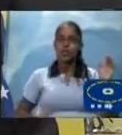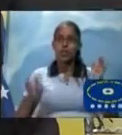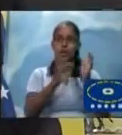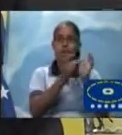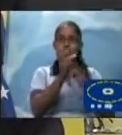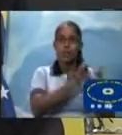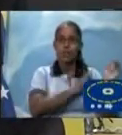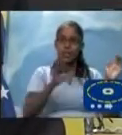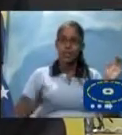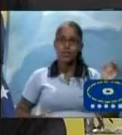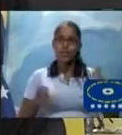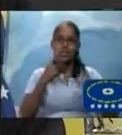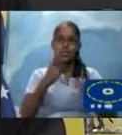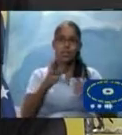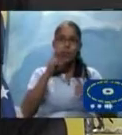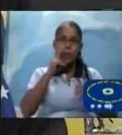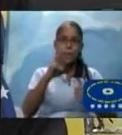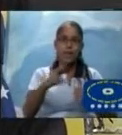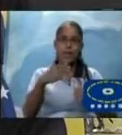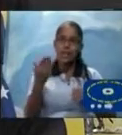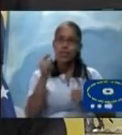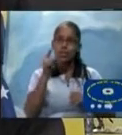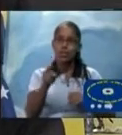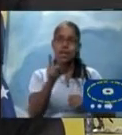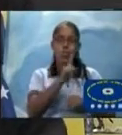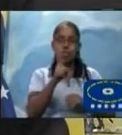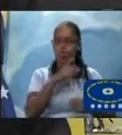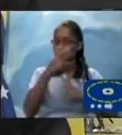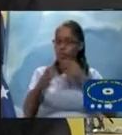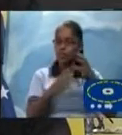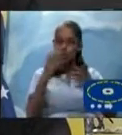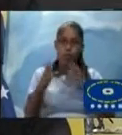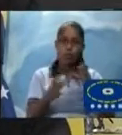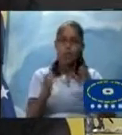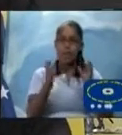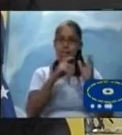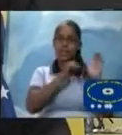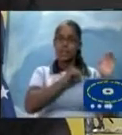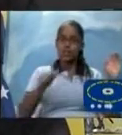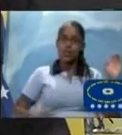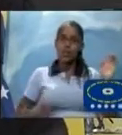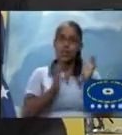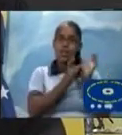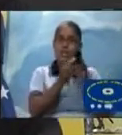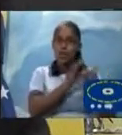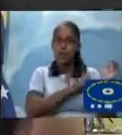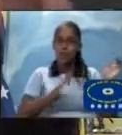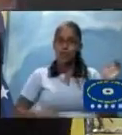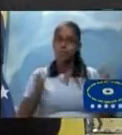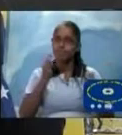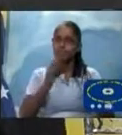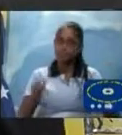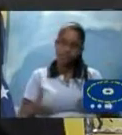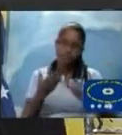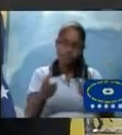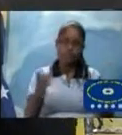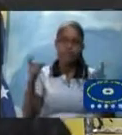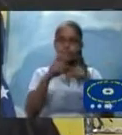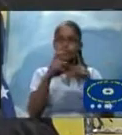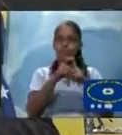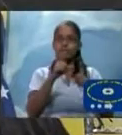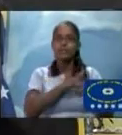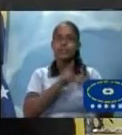Jesucristo diciéndonos, mire que usted no se turbe. El Señor Jesucristo siempre dándonos una palabra